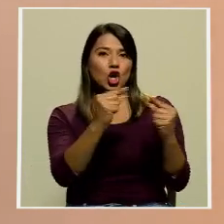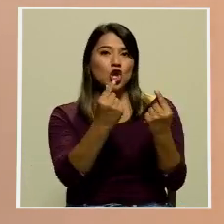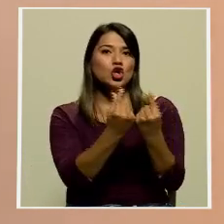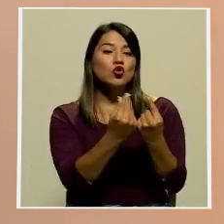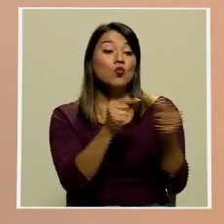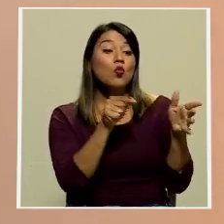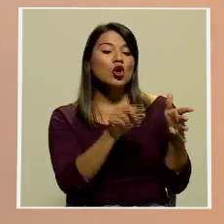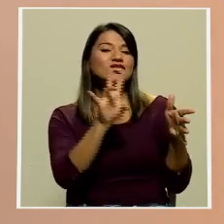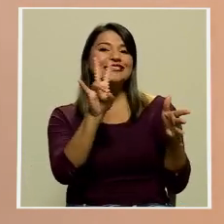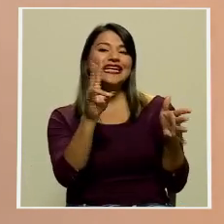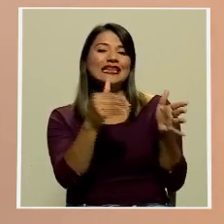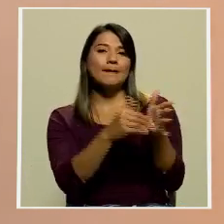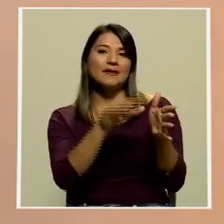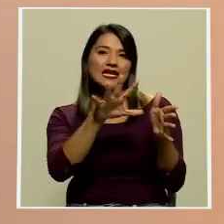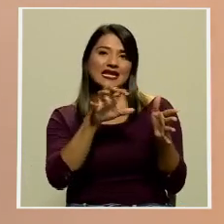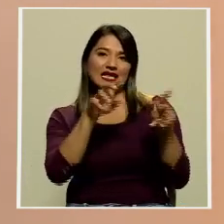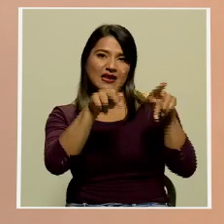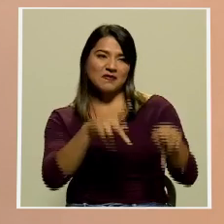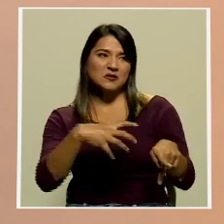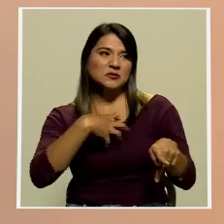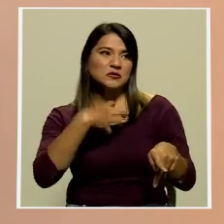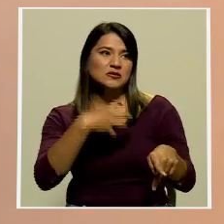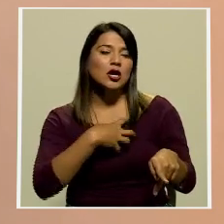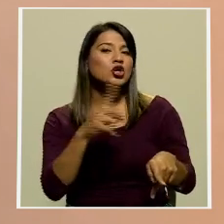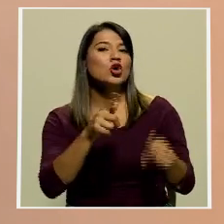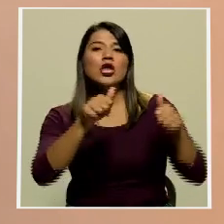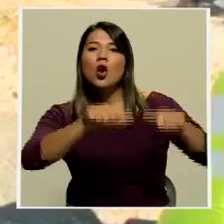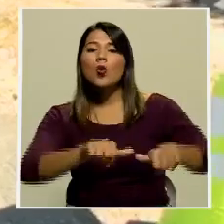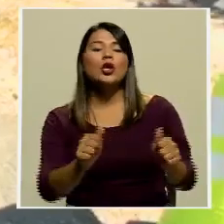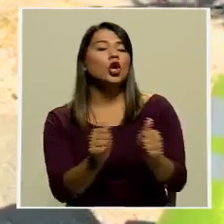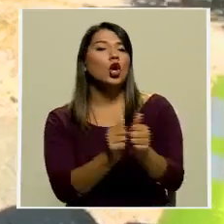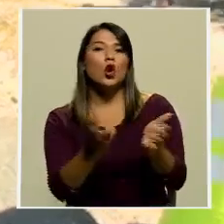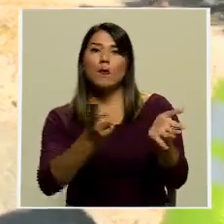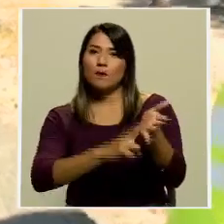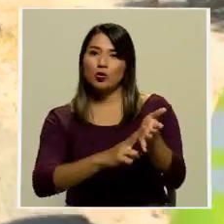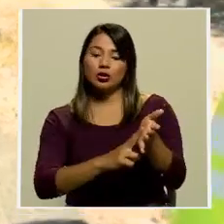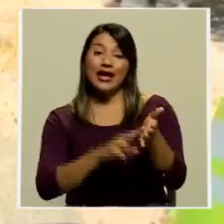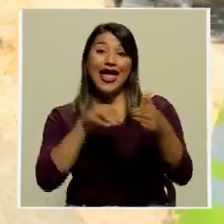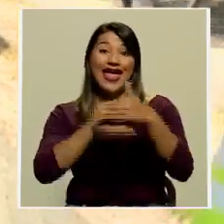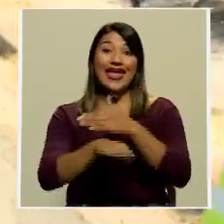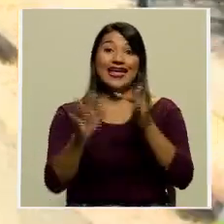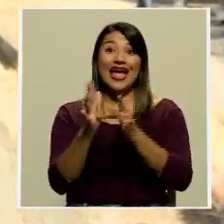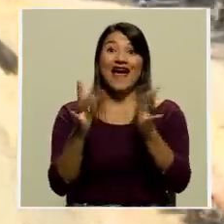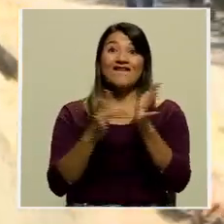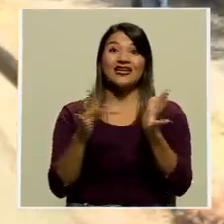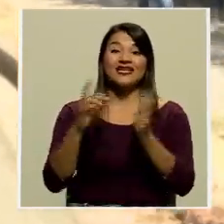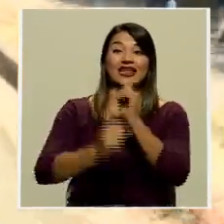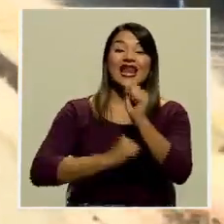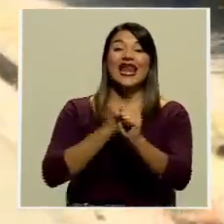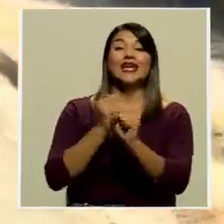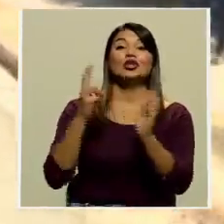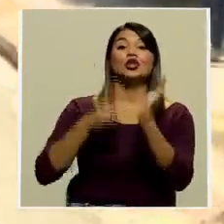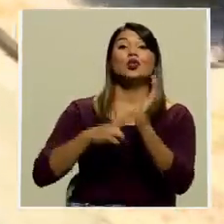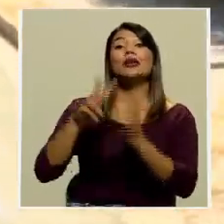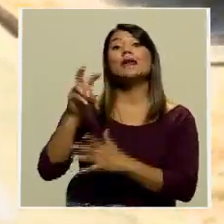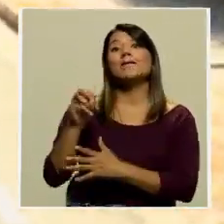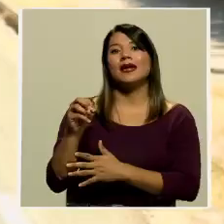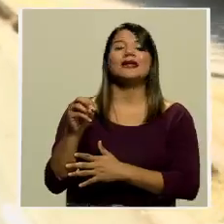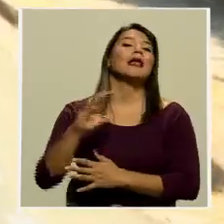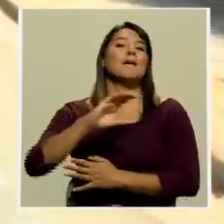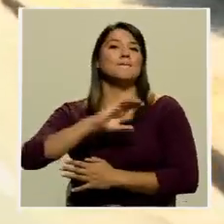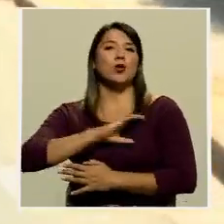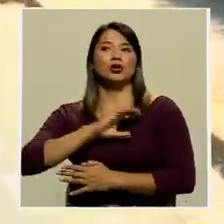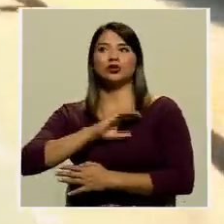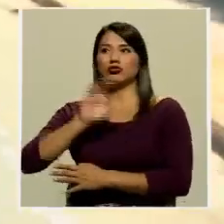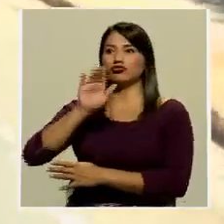conductores que impugnaron una multa por la restricción sanitaria. En abril del 2020, la Policía de Tránsito comenzó a aplicar la